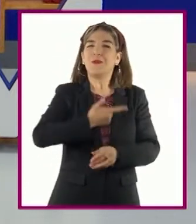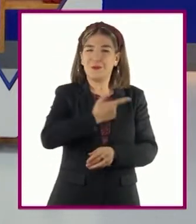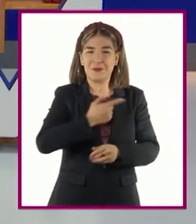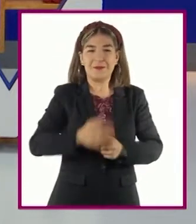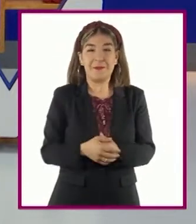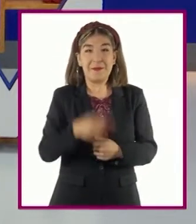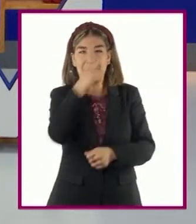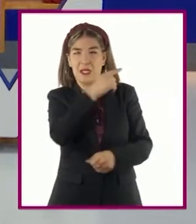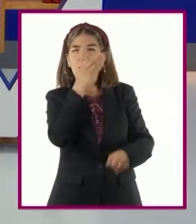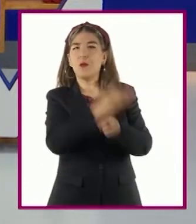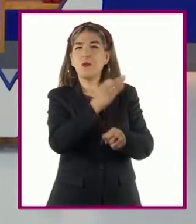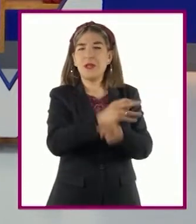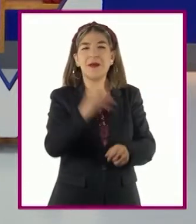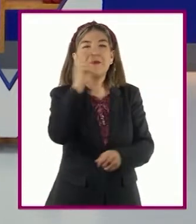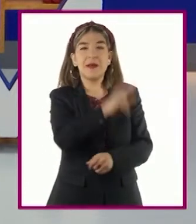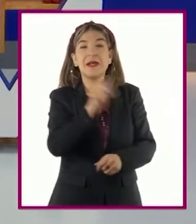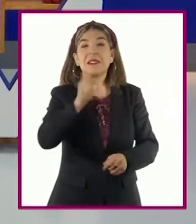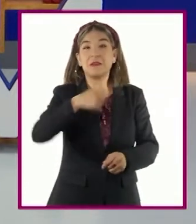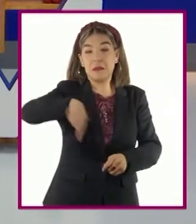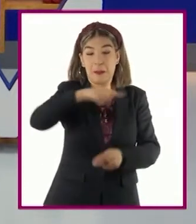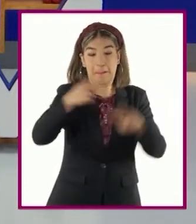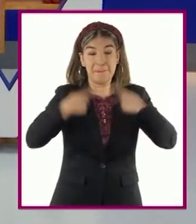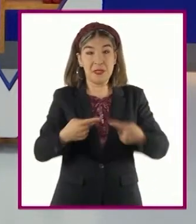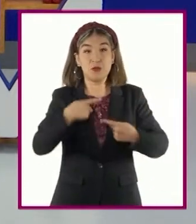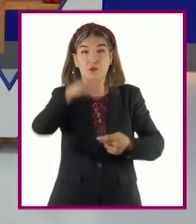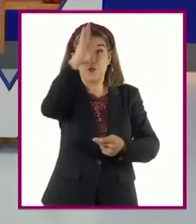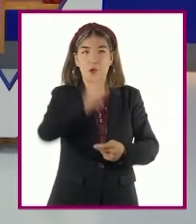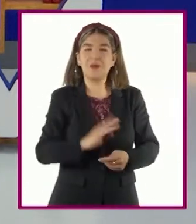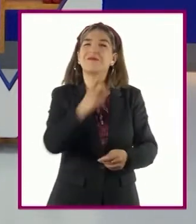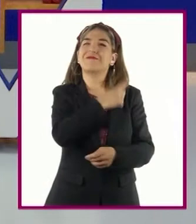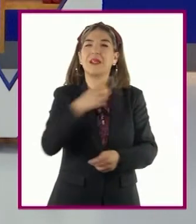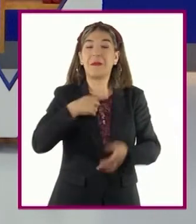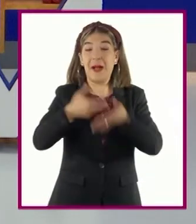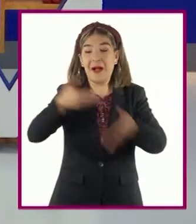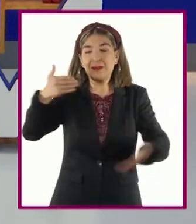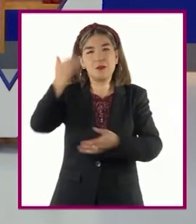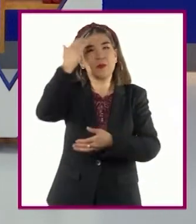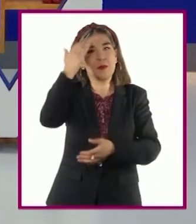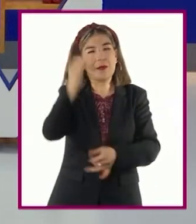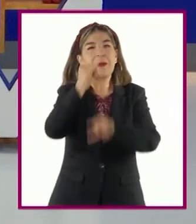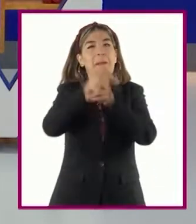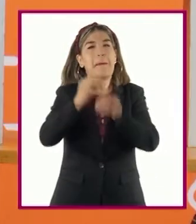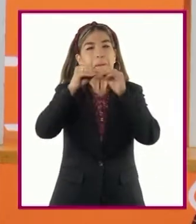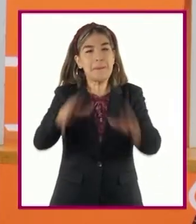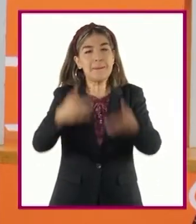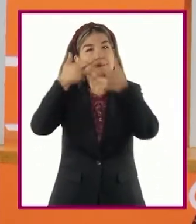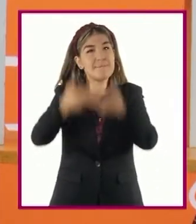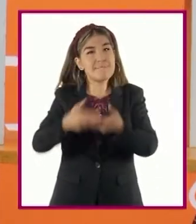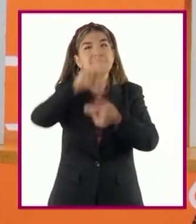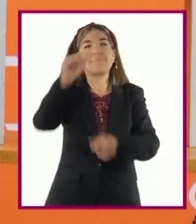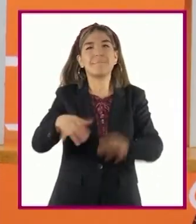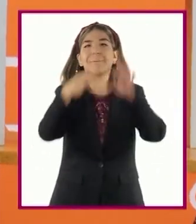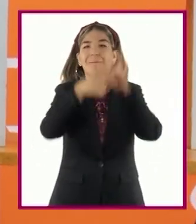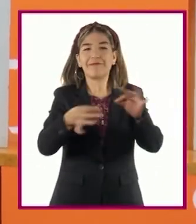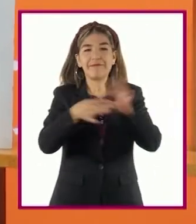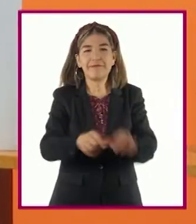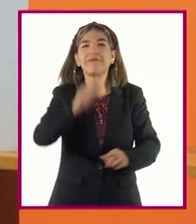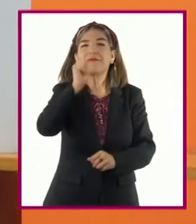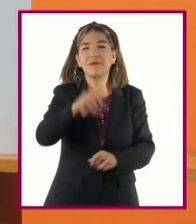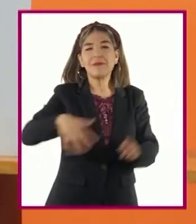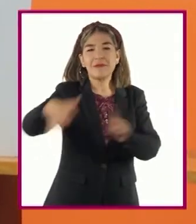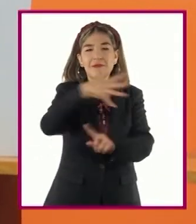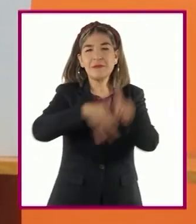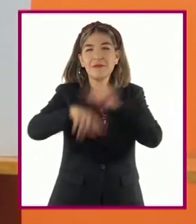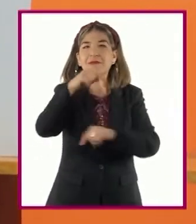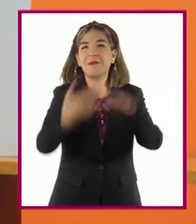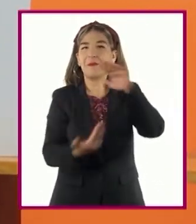se observa que el moderador debe tener conocimiento de lo que dice para de ahí partir y ofrecer un panorama de lo que se tratará